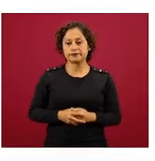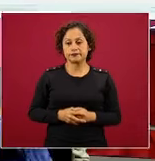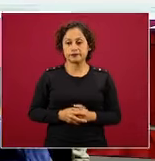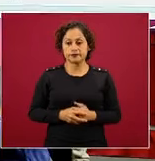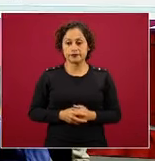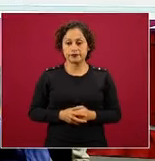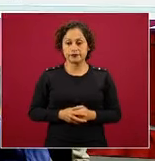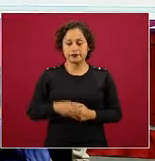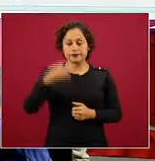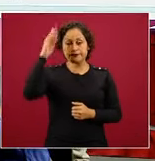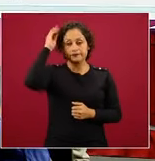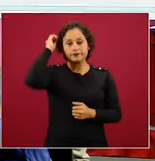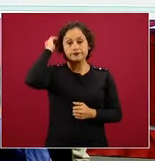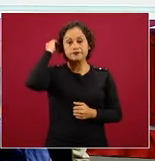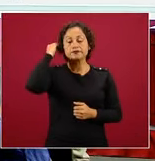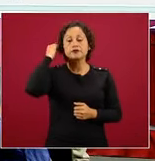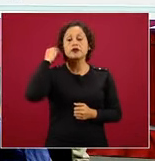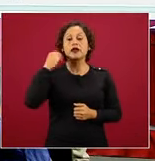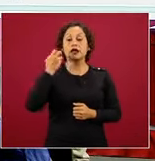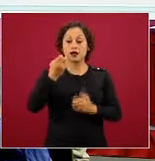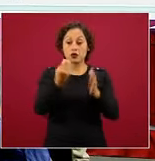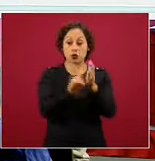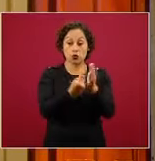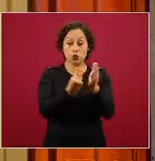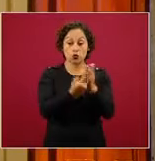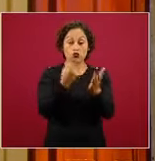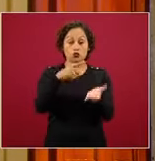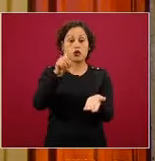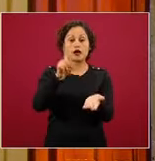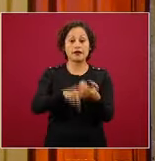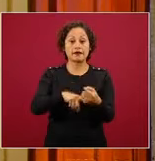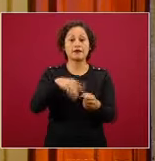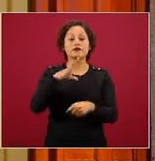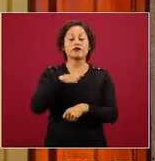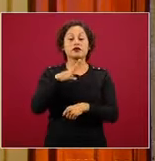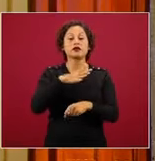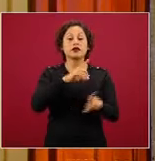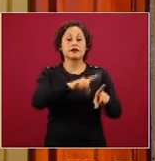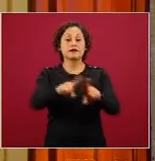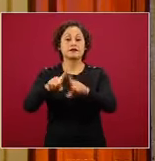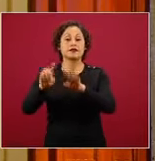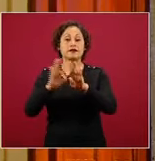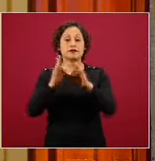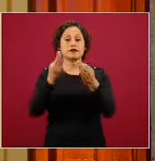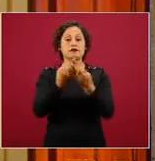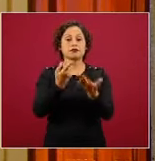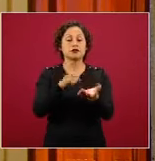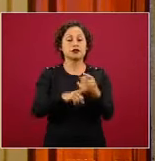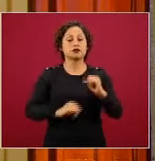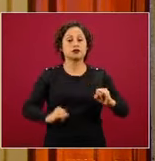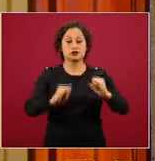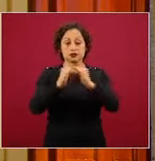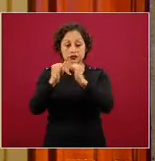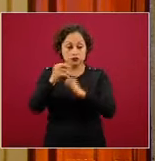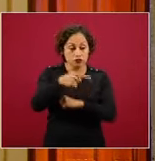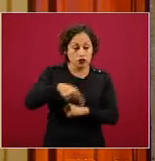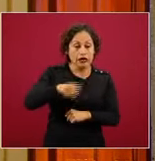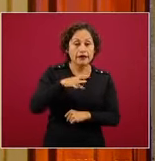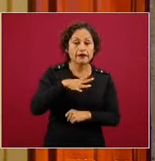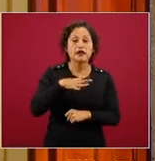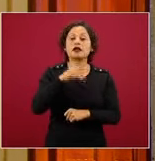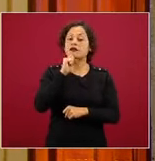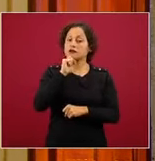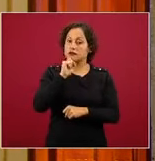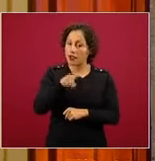está basado en una estrategia de segmentación de las zonas al interior de las instituciones y todo un manual de procedimientos del